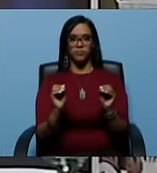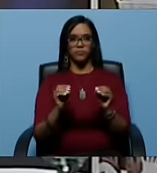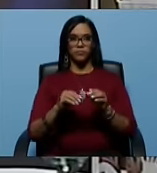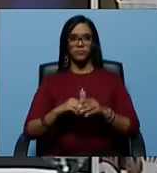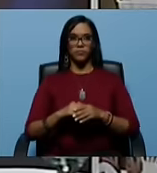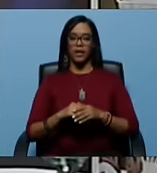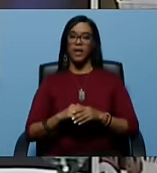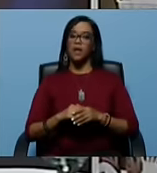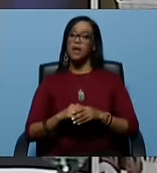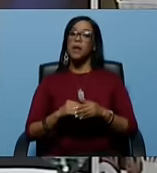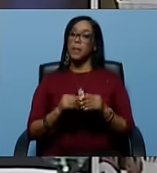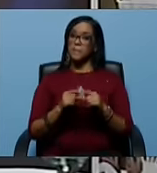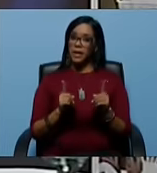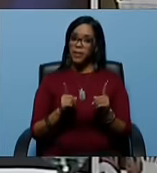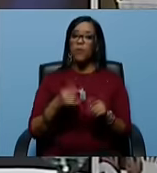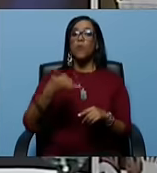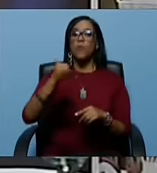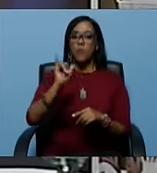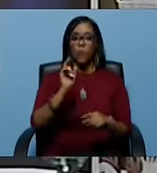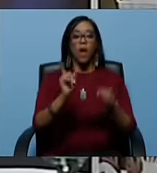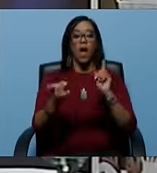Sin embargo, hubo unos cuantos muertos.